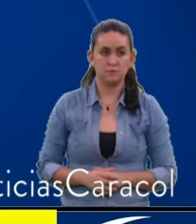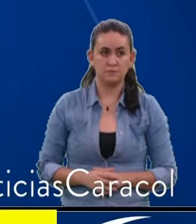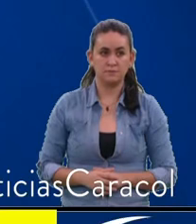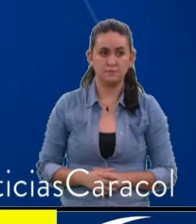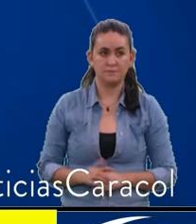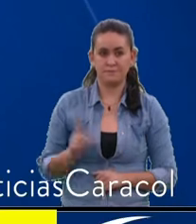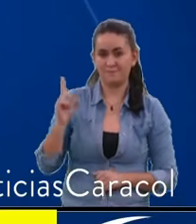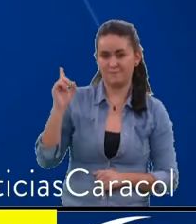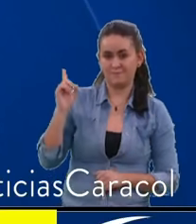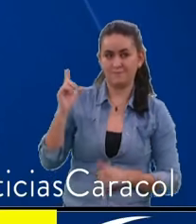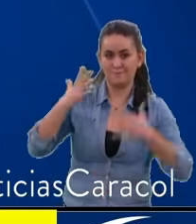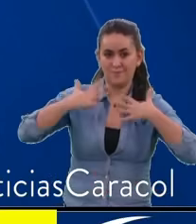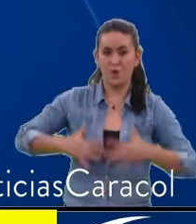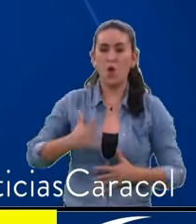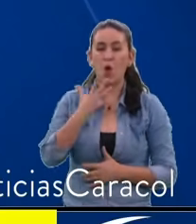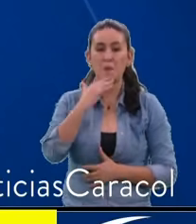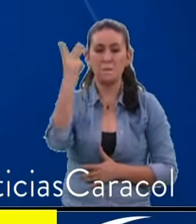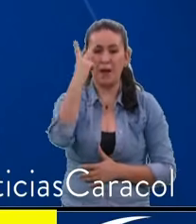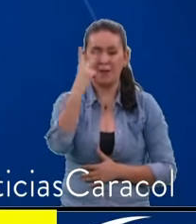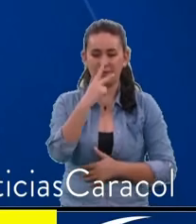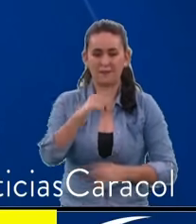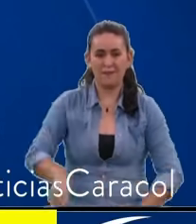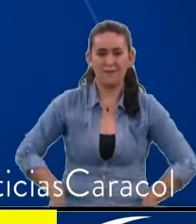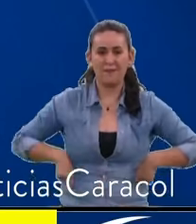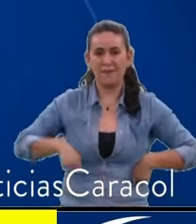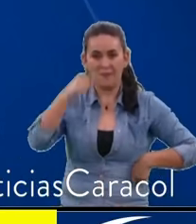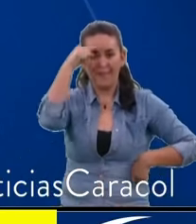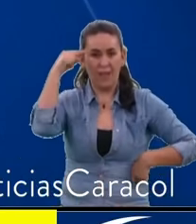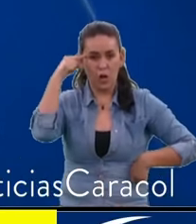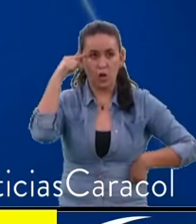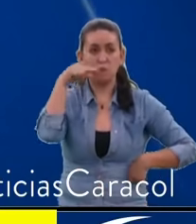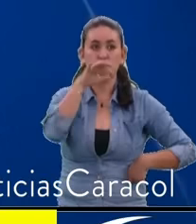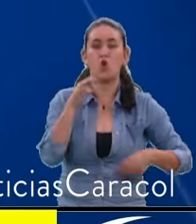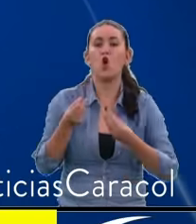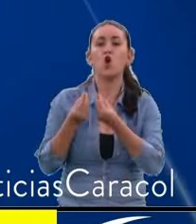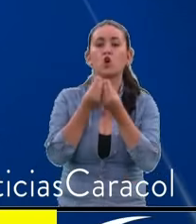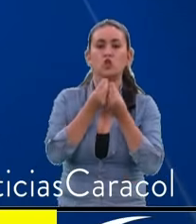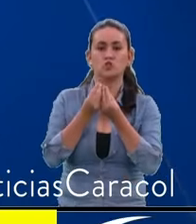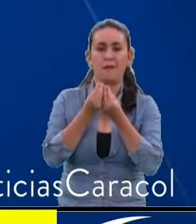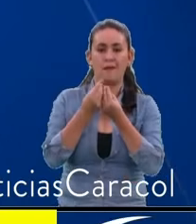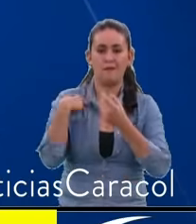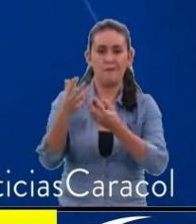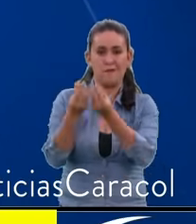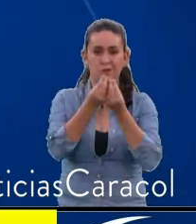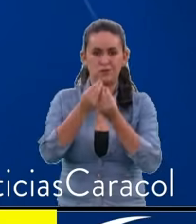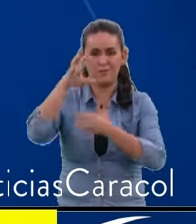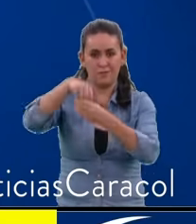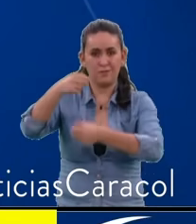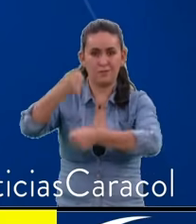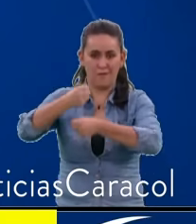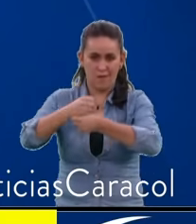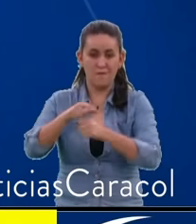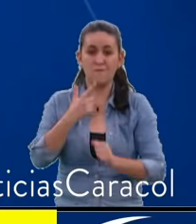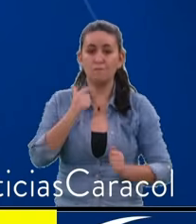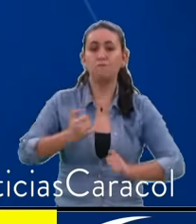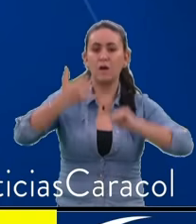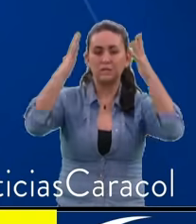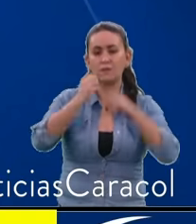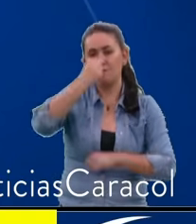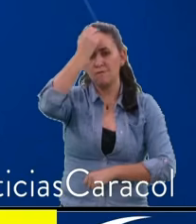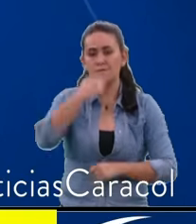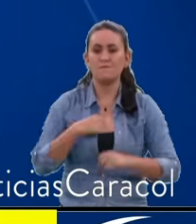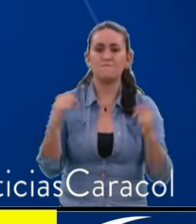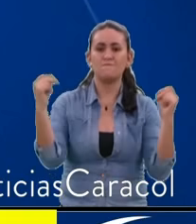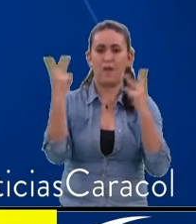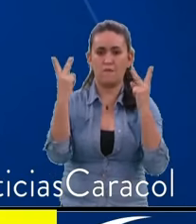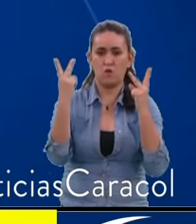Esta mujer de suéter verde y sudadera negra es Paola Pastrana, una concejal del municipio de Caimito, Sucre. En la fiesta transmitida por Facebook Live